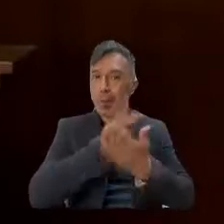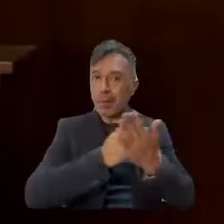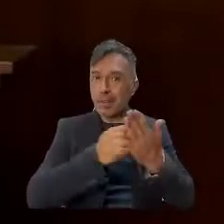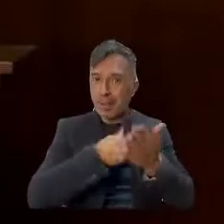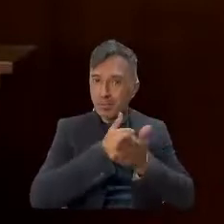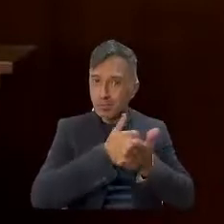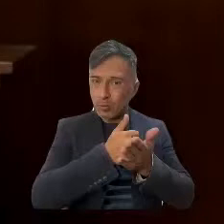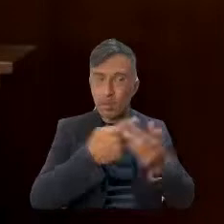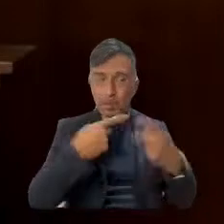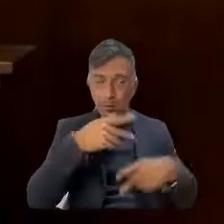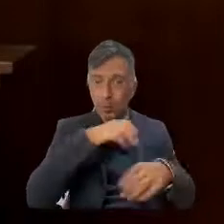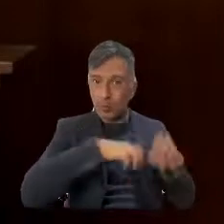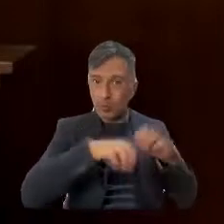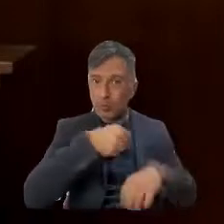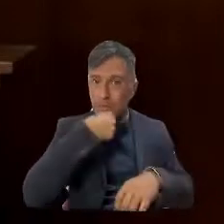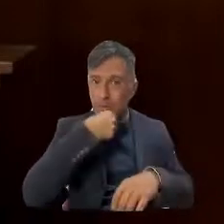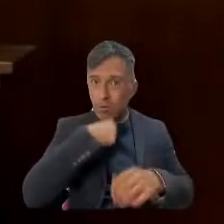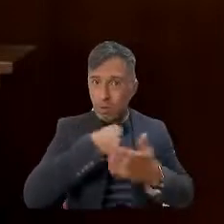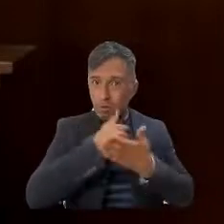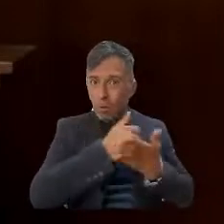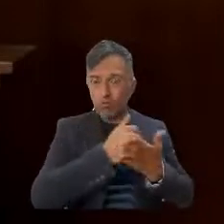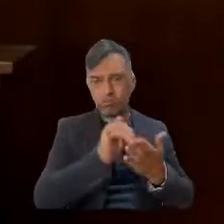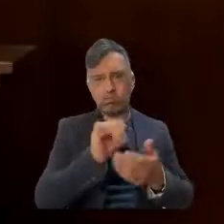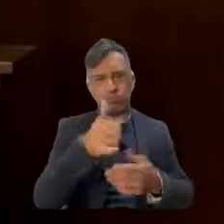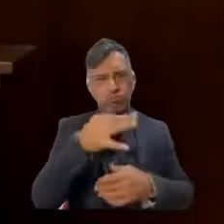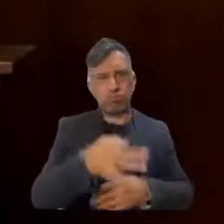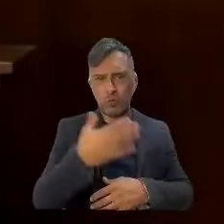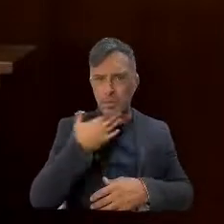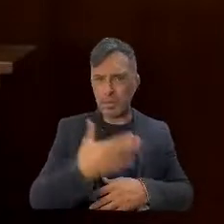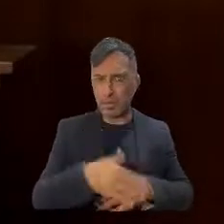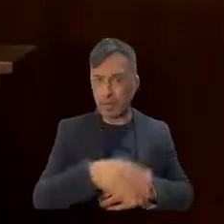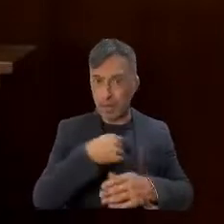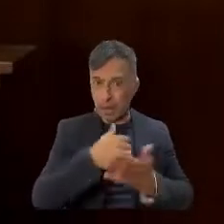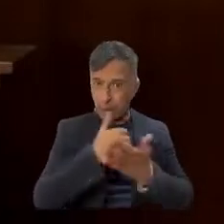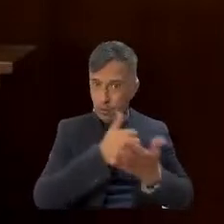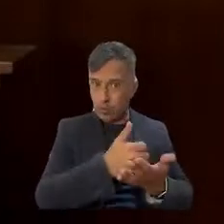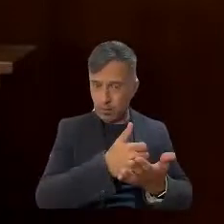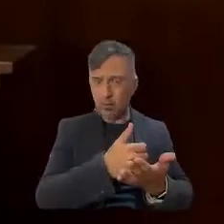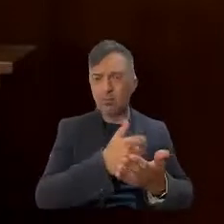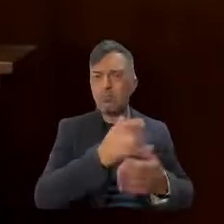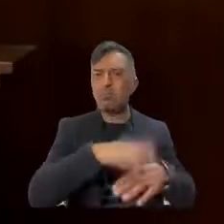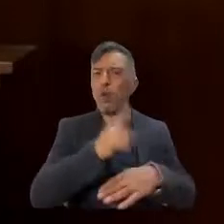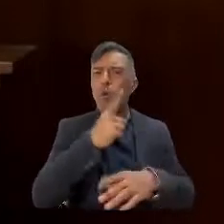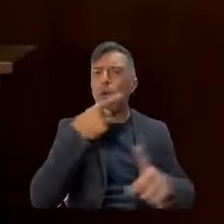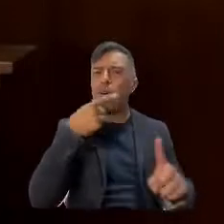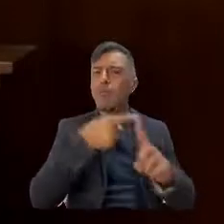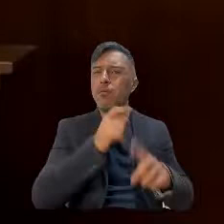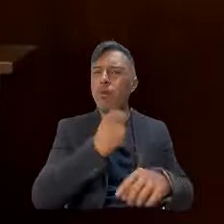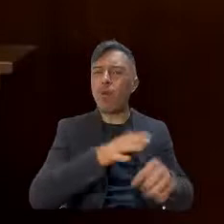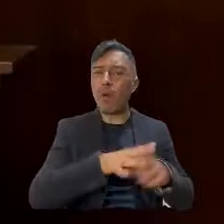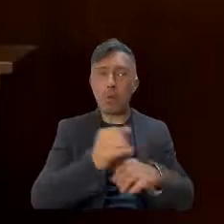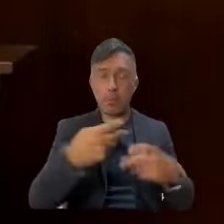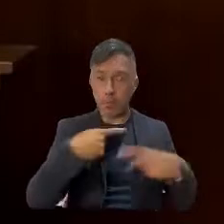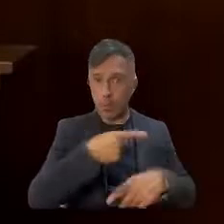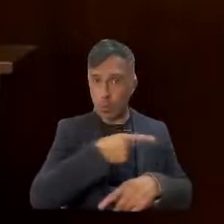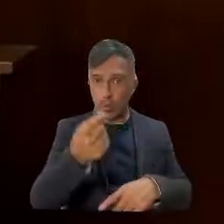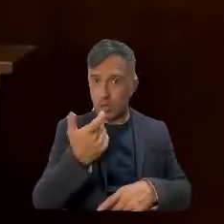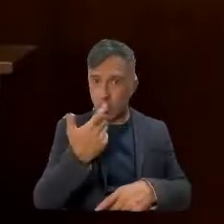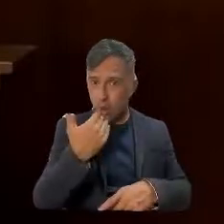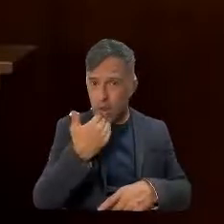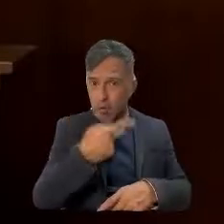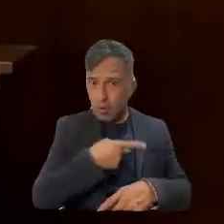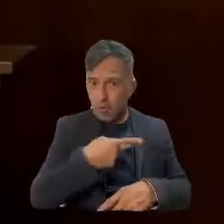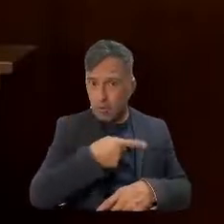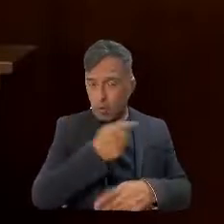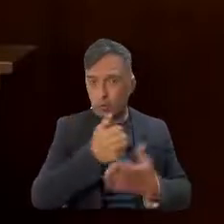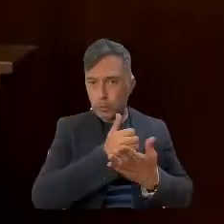mayores. Ayudar, no hay otro más objetivo que ayudar al otro. Velar por los que menos tienen a través de generar